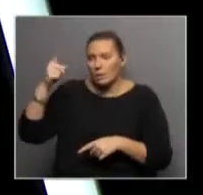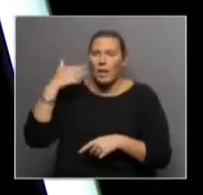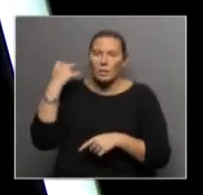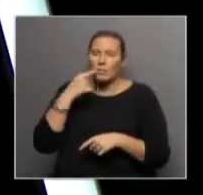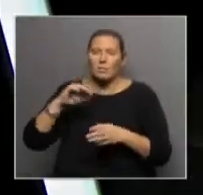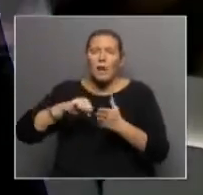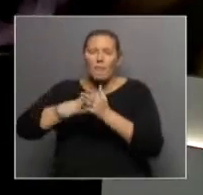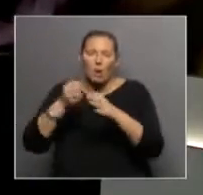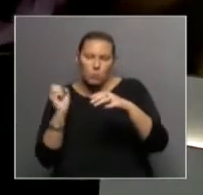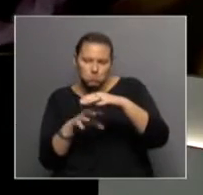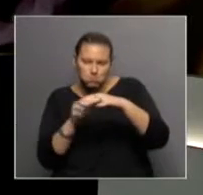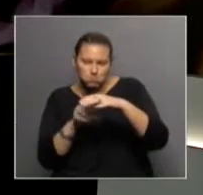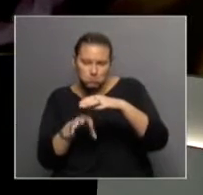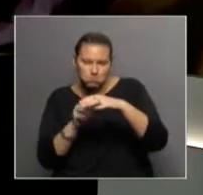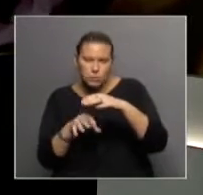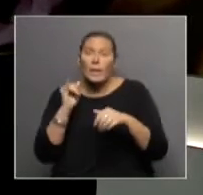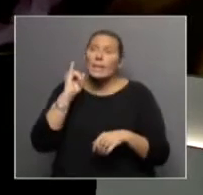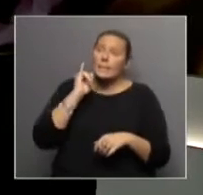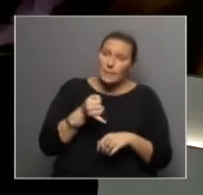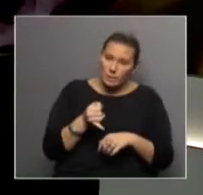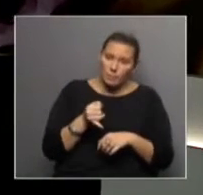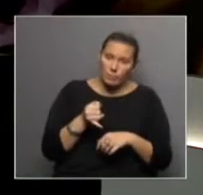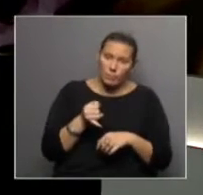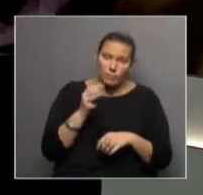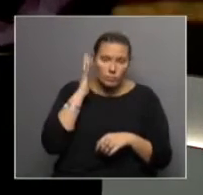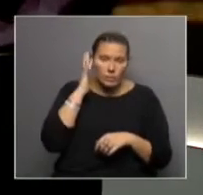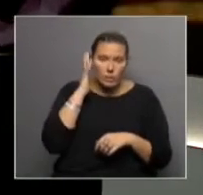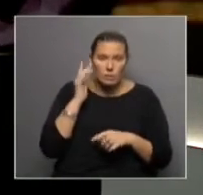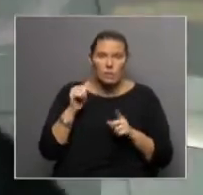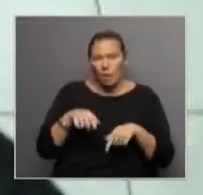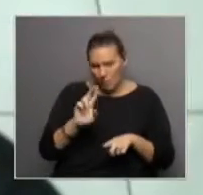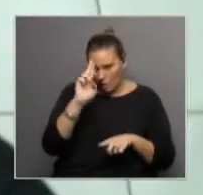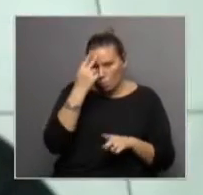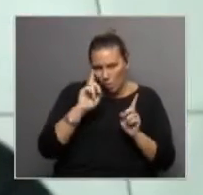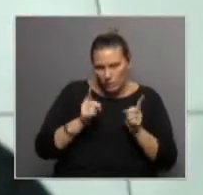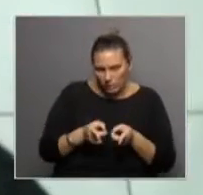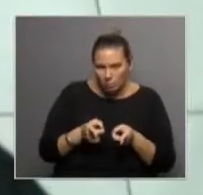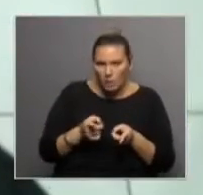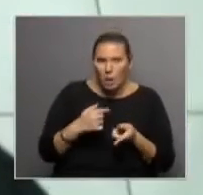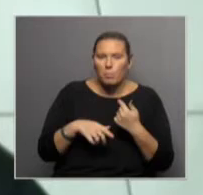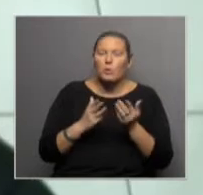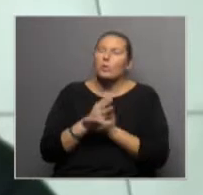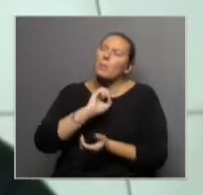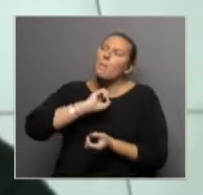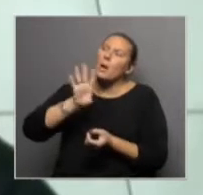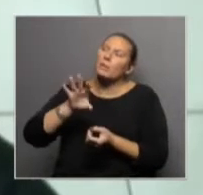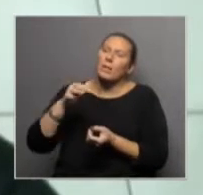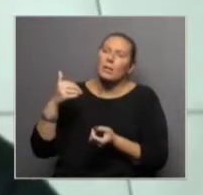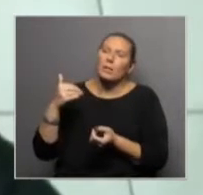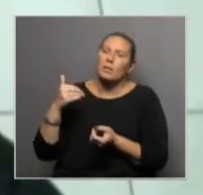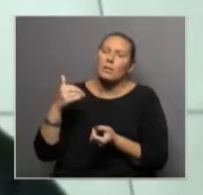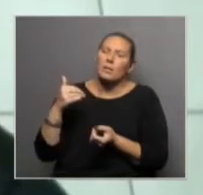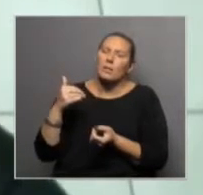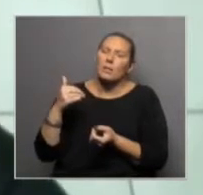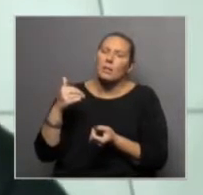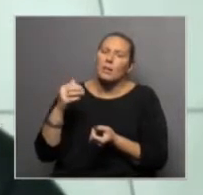usted hablaba. Sí, también se procesa en Uruguay, pero siempre nos envían las muestras más